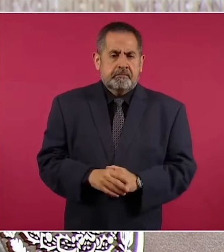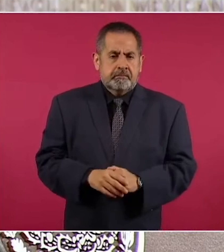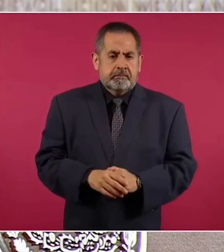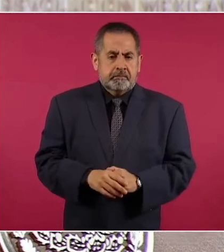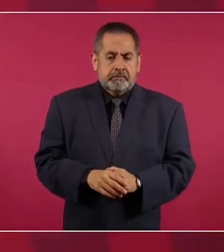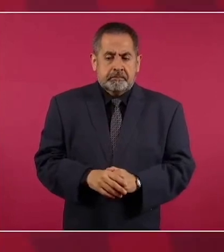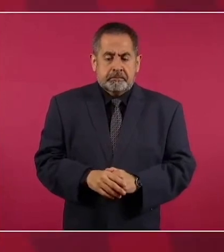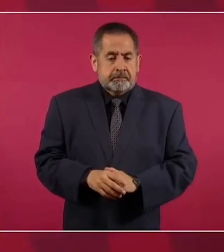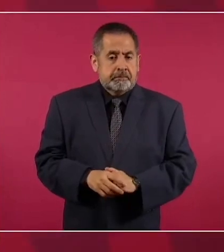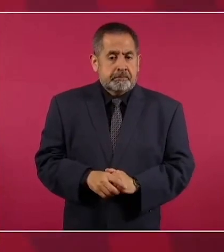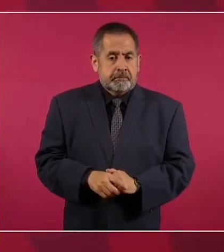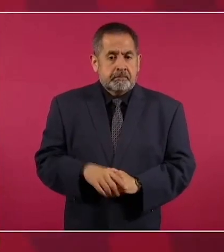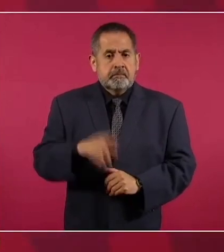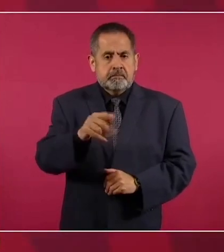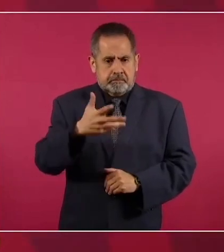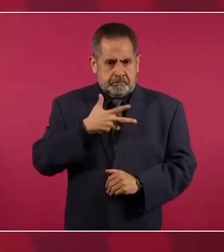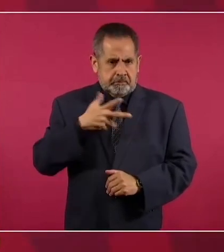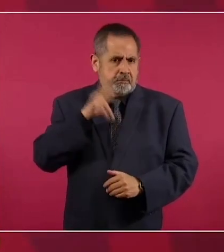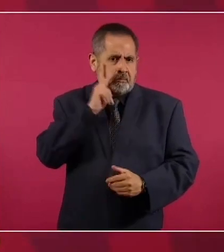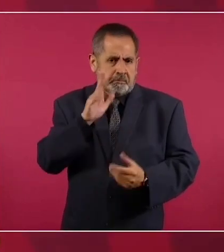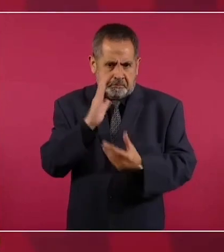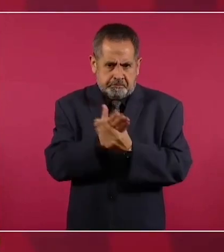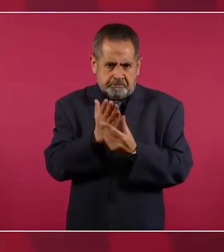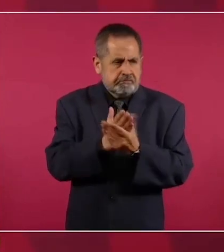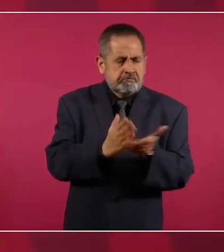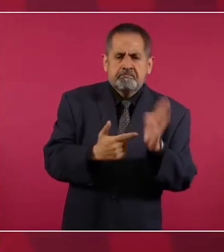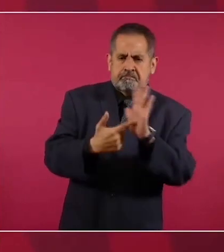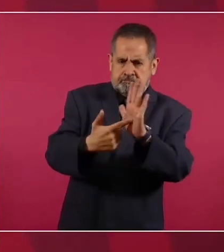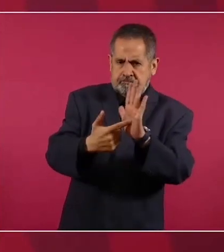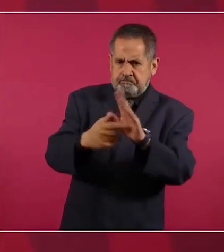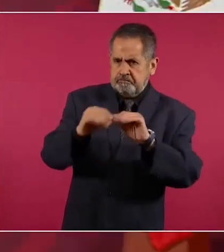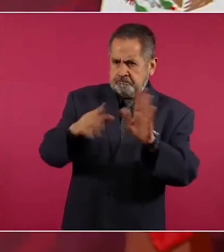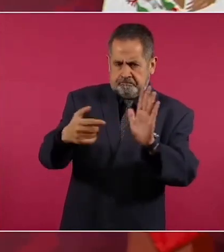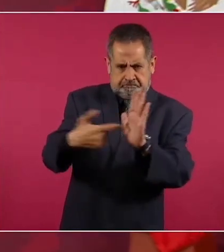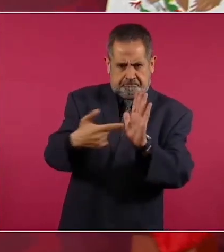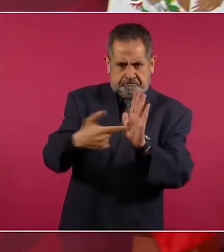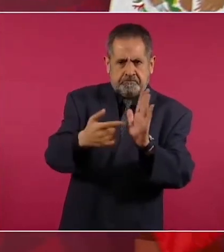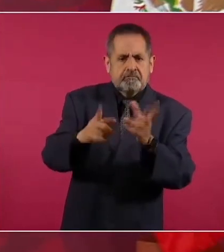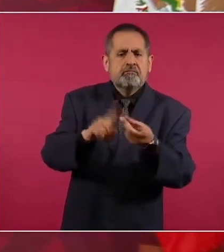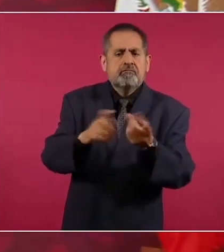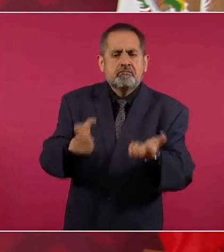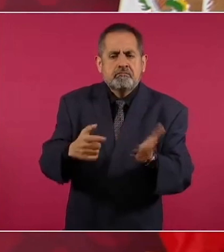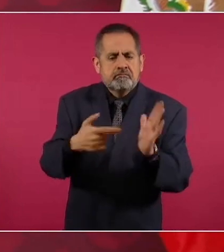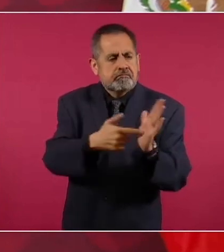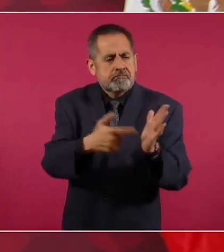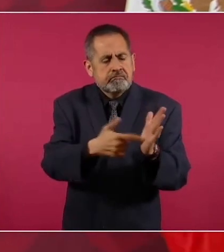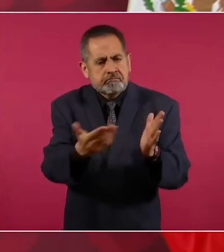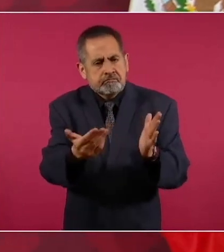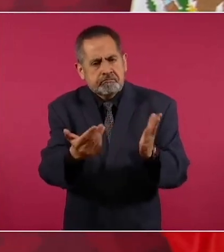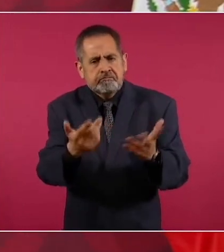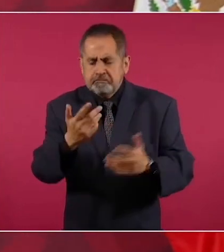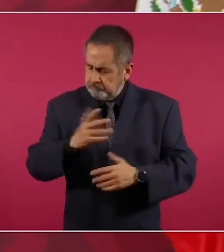Entonces, si tienen pruebas, que las presenten. He estado